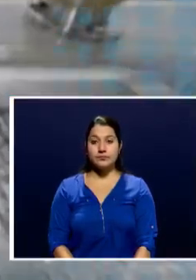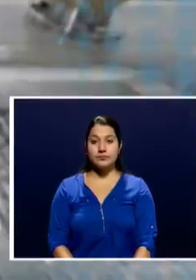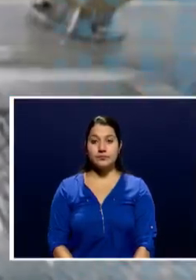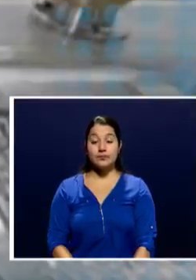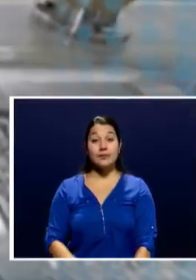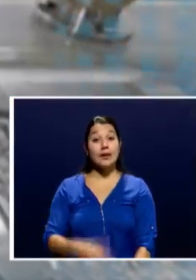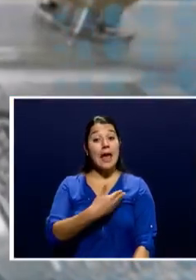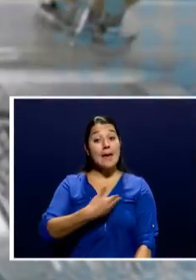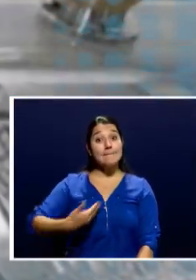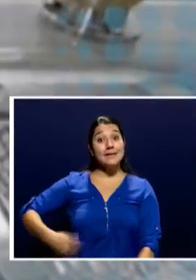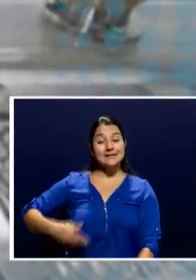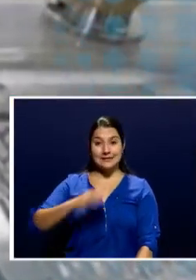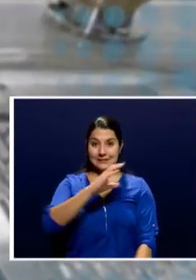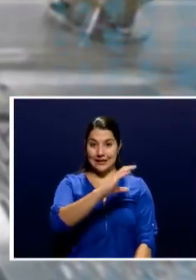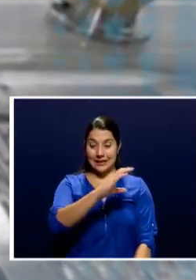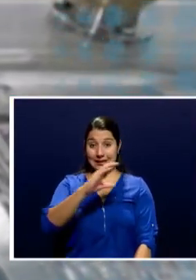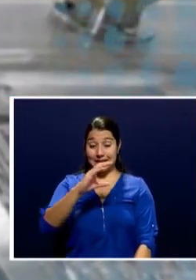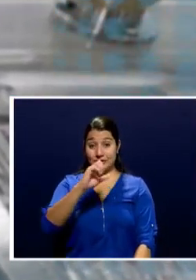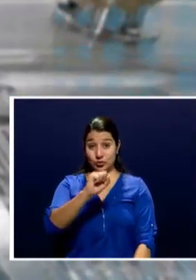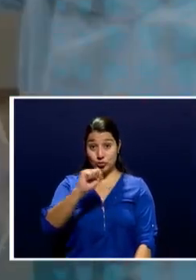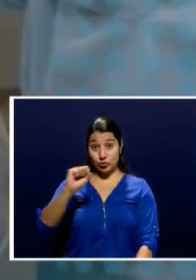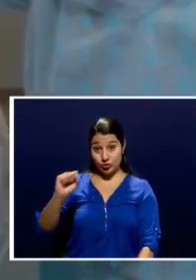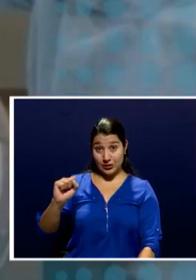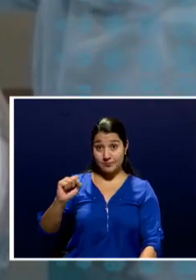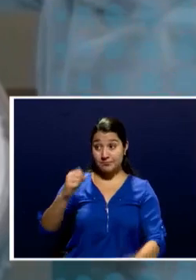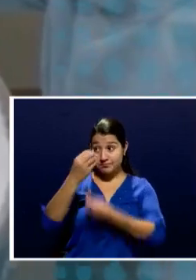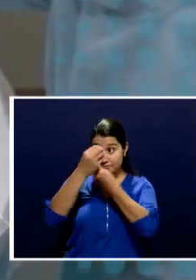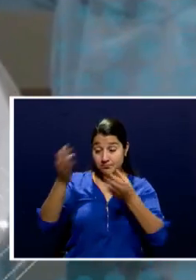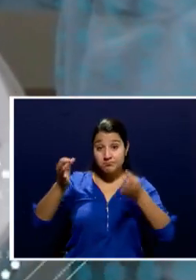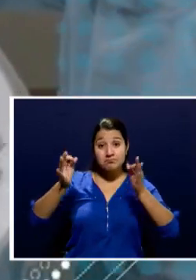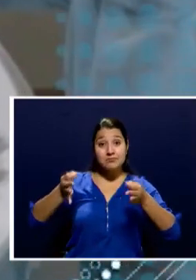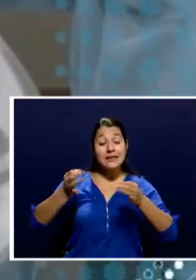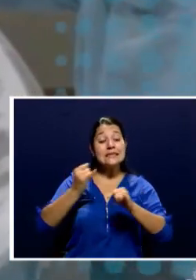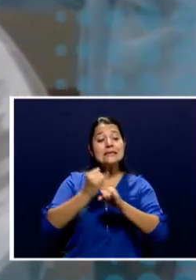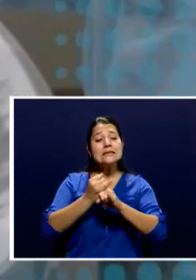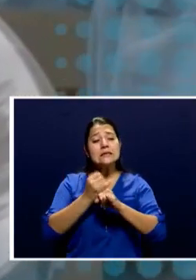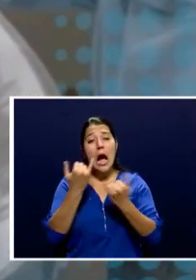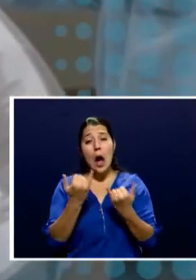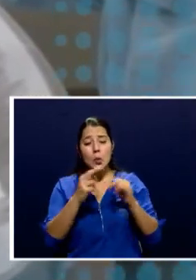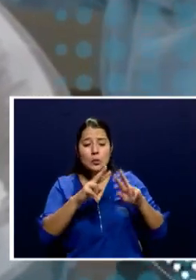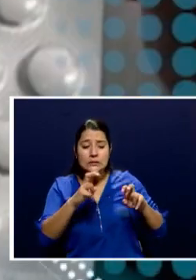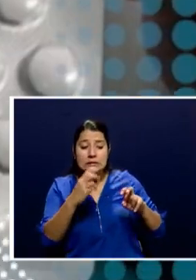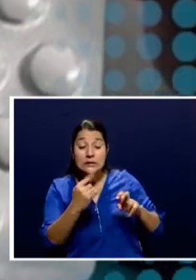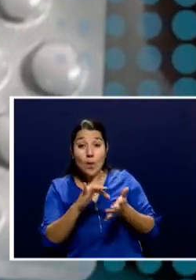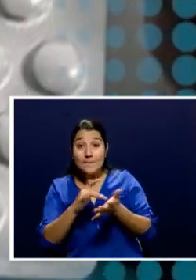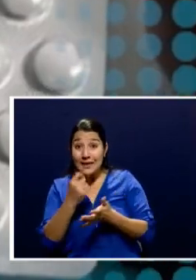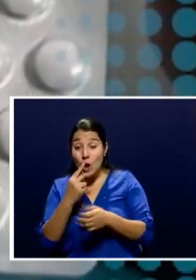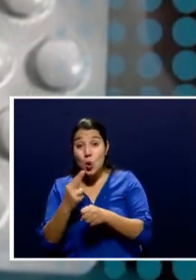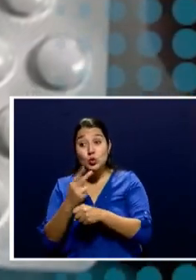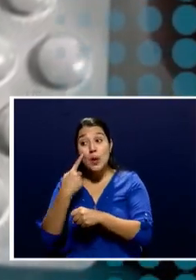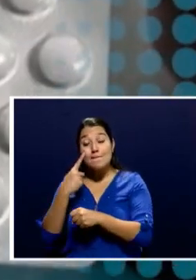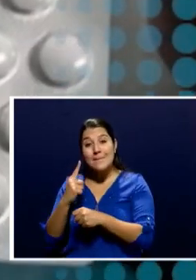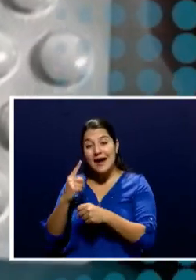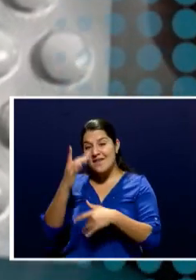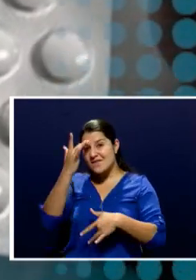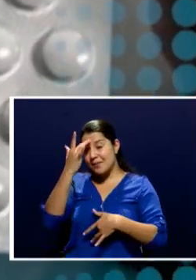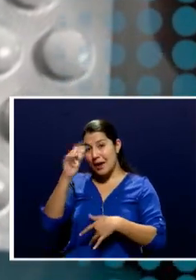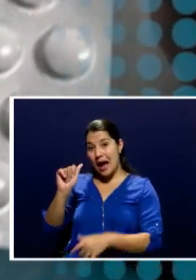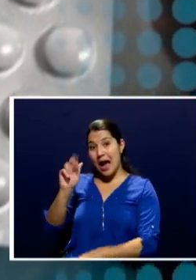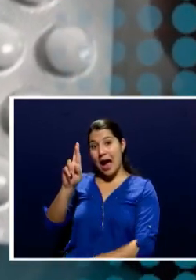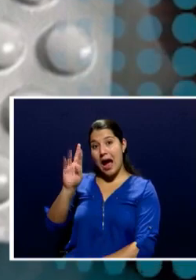El presidente de la Caja Costarricense de Seguro Social confirmó que la institución valora si un medicamento que se utiliza para tratar la artritis y el